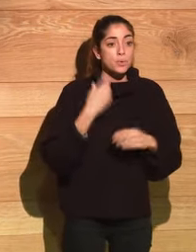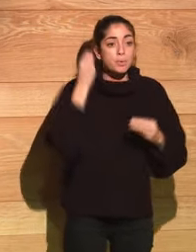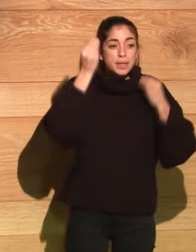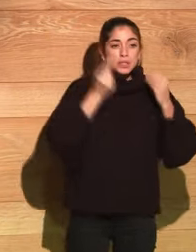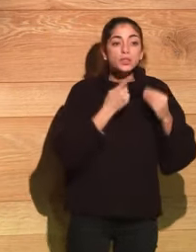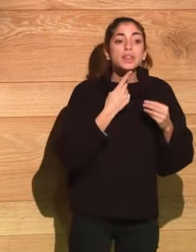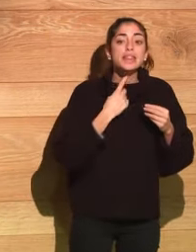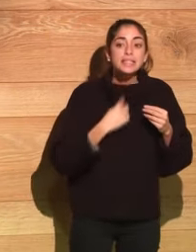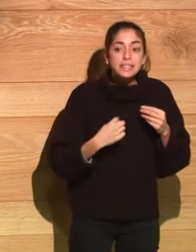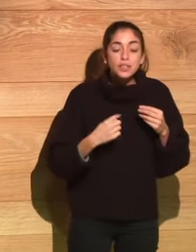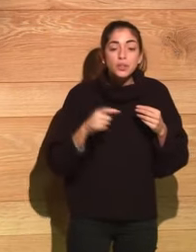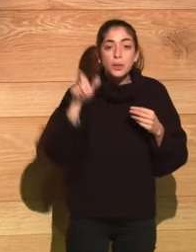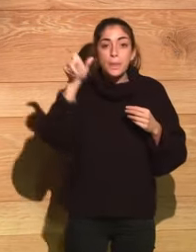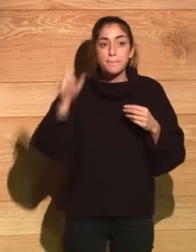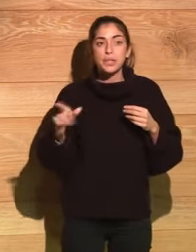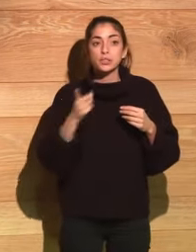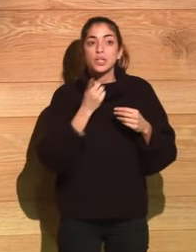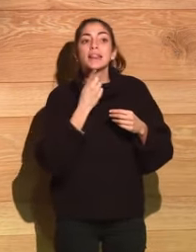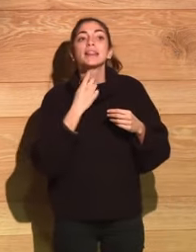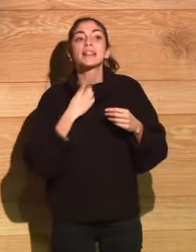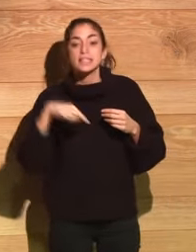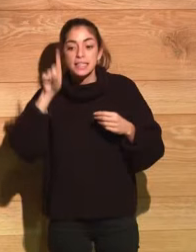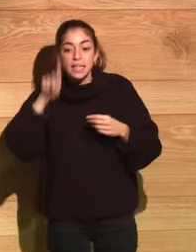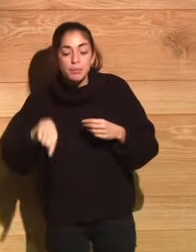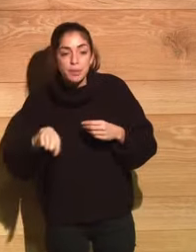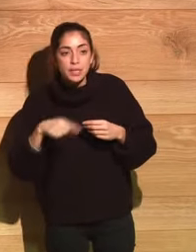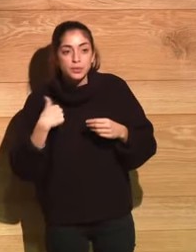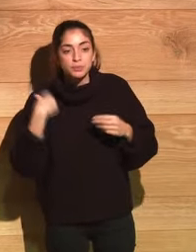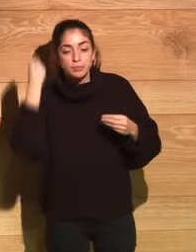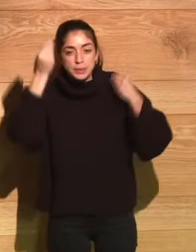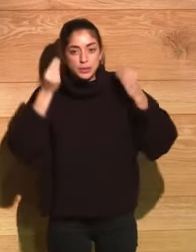deseado es el más potente, el más